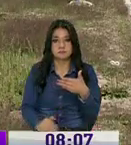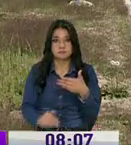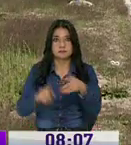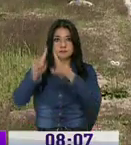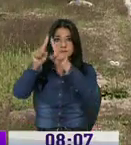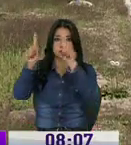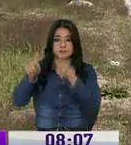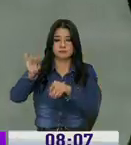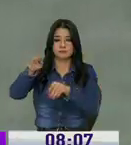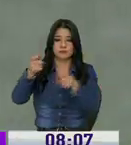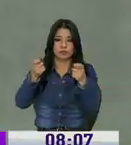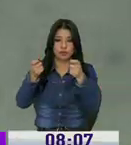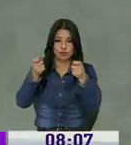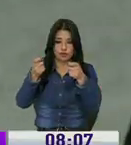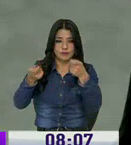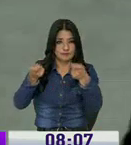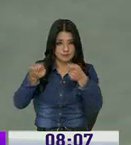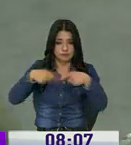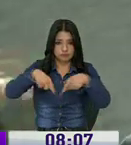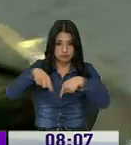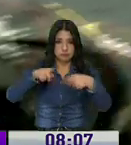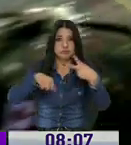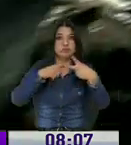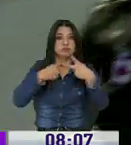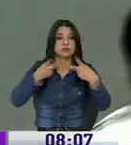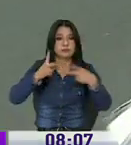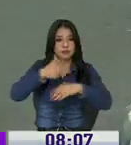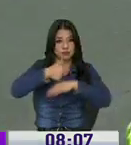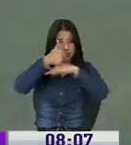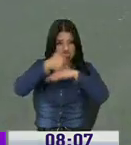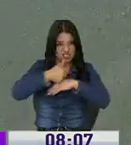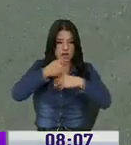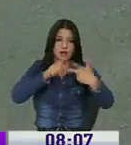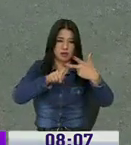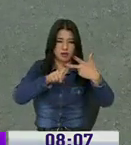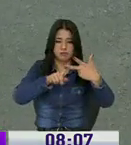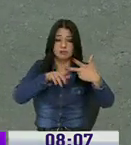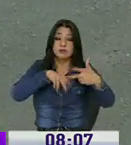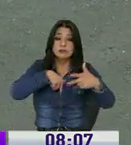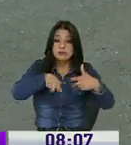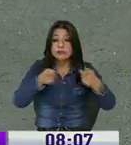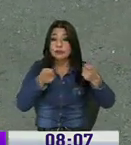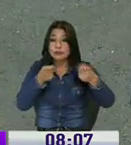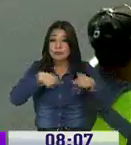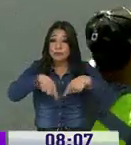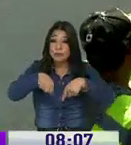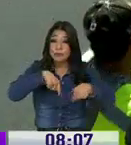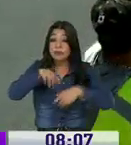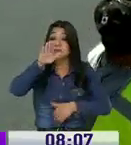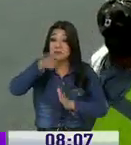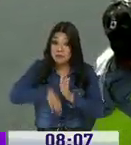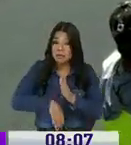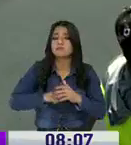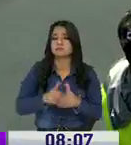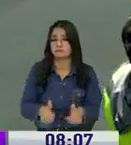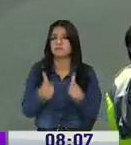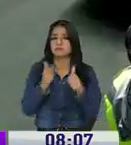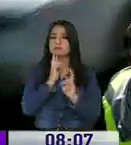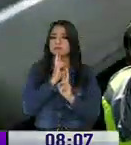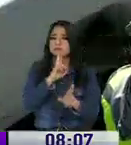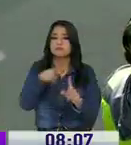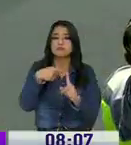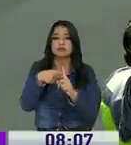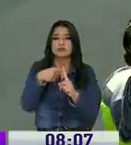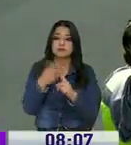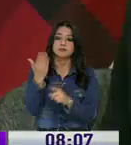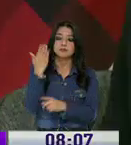radares en las carreteras, el control de los organismos pertinentes y otras acciones para frenar los accidentes de tránsito han dejado resultados positivos en